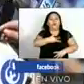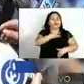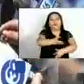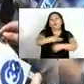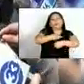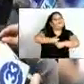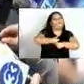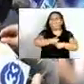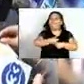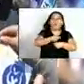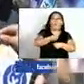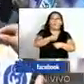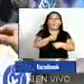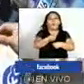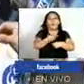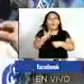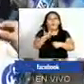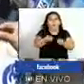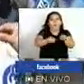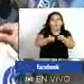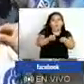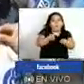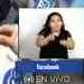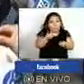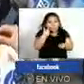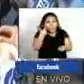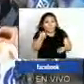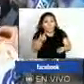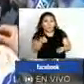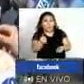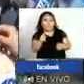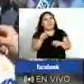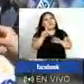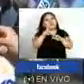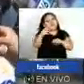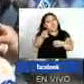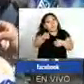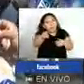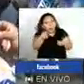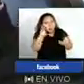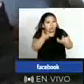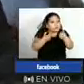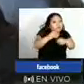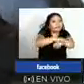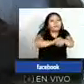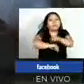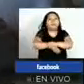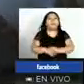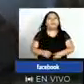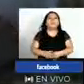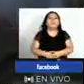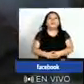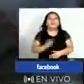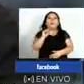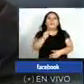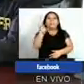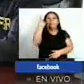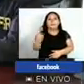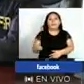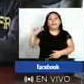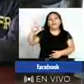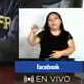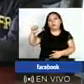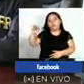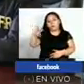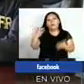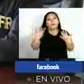ese procedimiento, más de 10 carros patrullas concentrados para ir a capturar supuestamente a las víctimas. El titular de la fiscalía